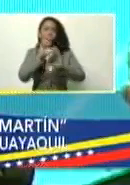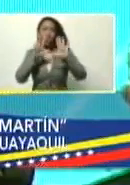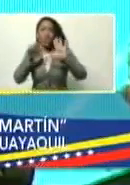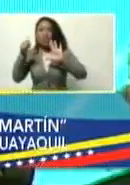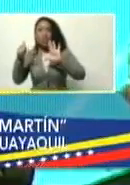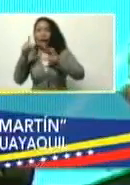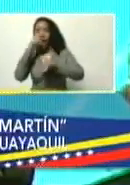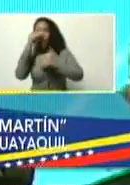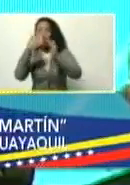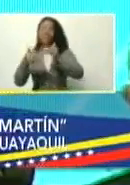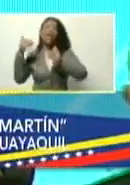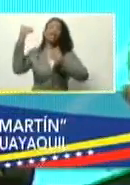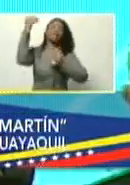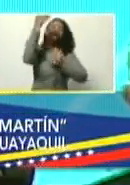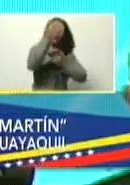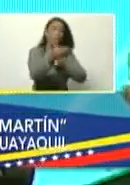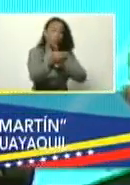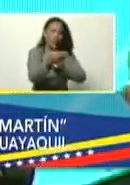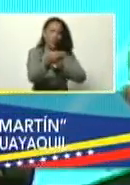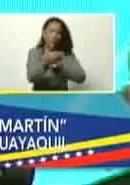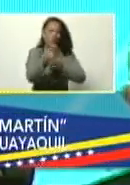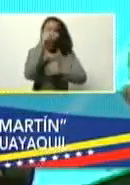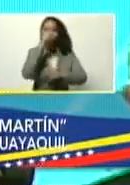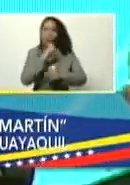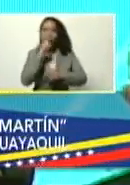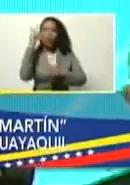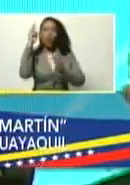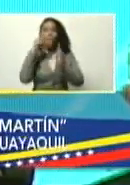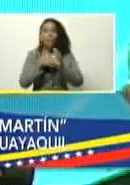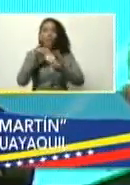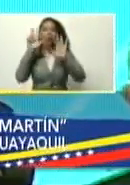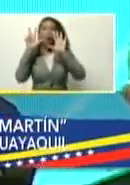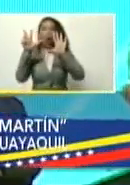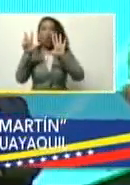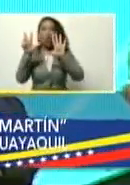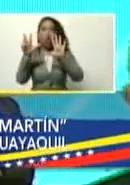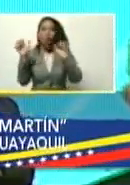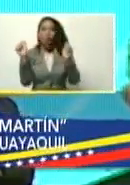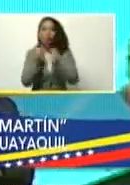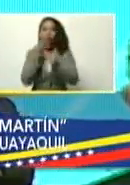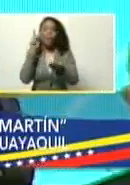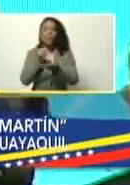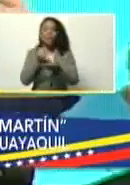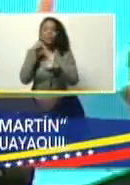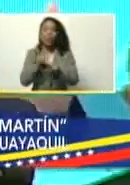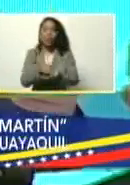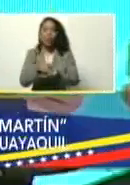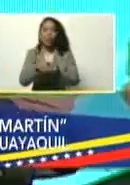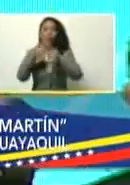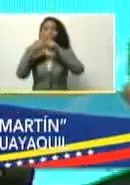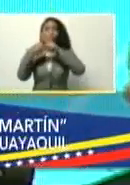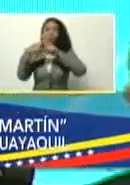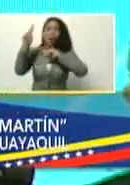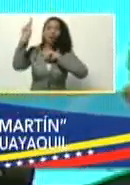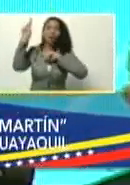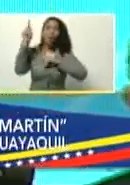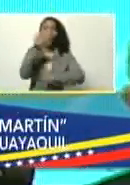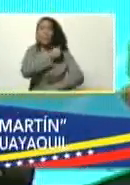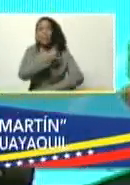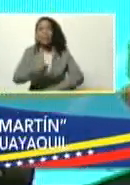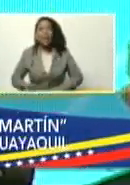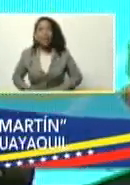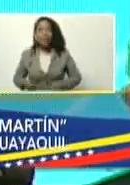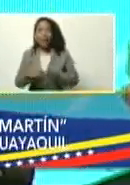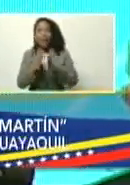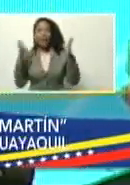después, en el año 2008, con la presencia de otros gigantes,